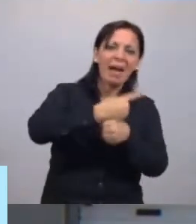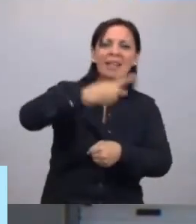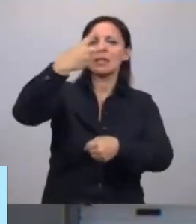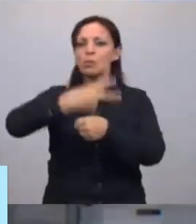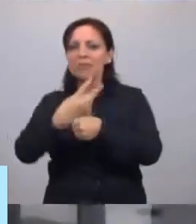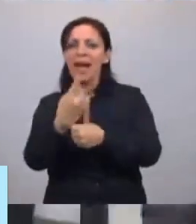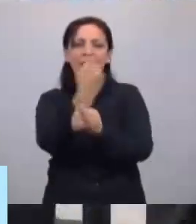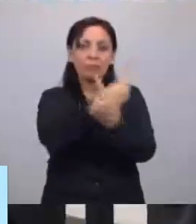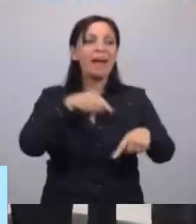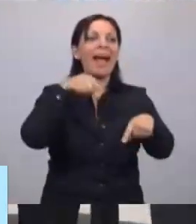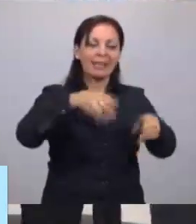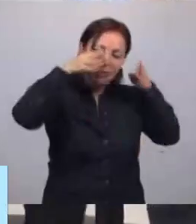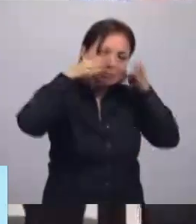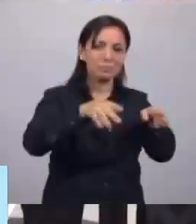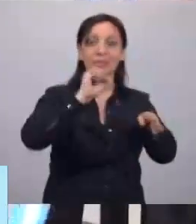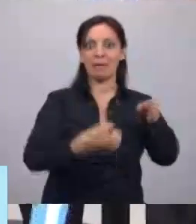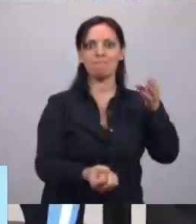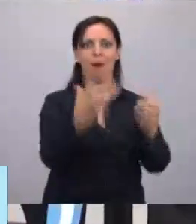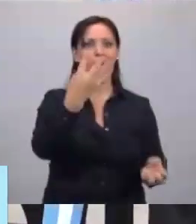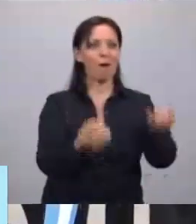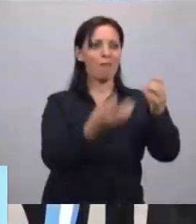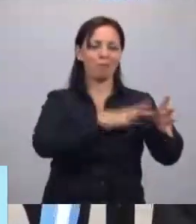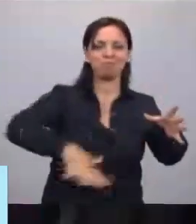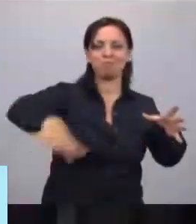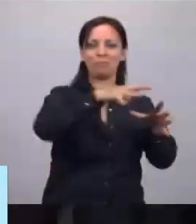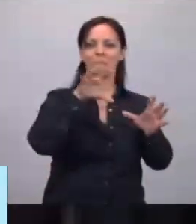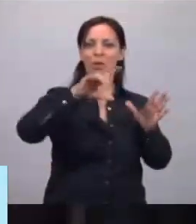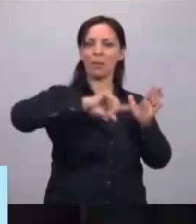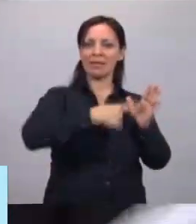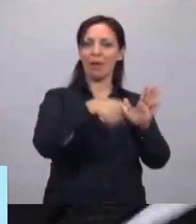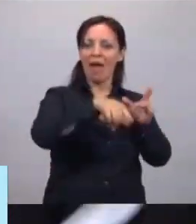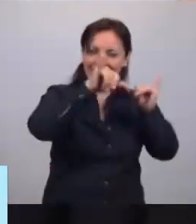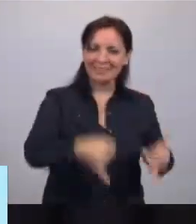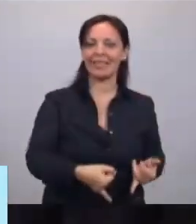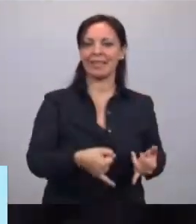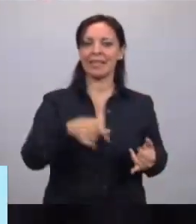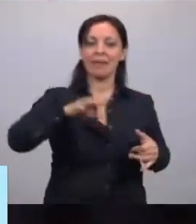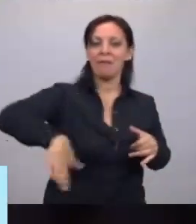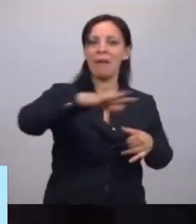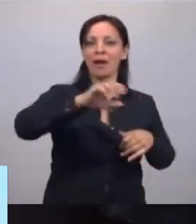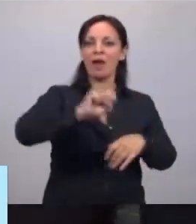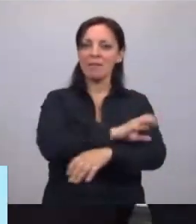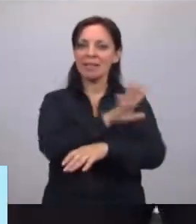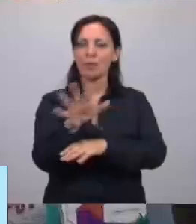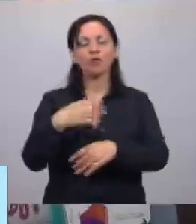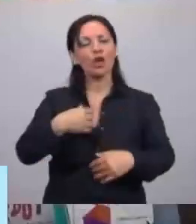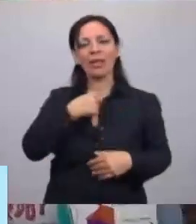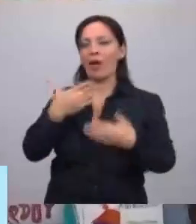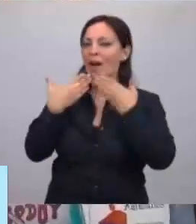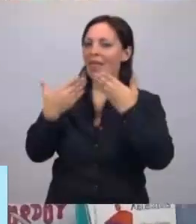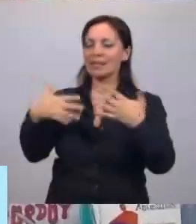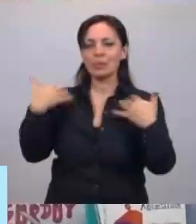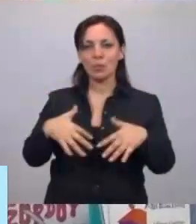de eso tenemos que llenar la provincia de eso tenemos que llenar almirante Brown Yo quiero agradecerle muchísimo